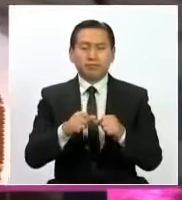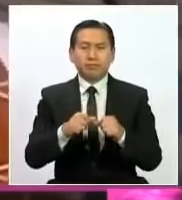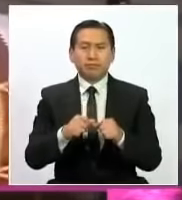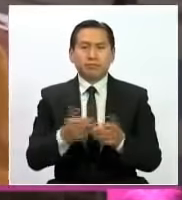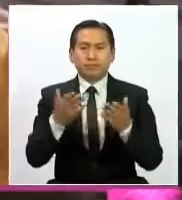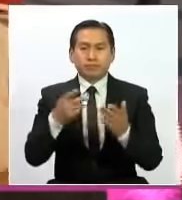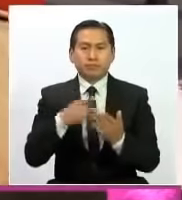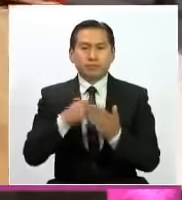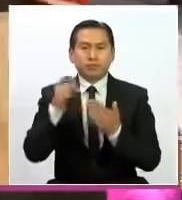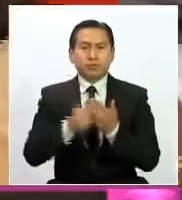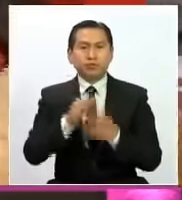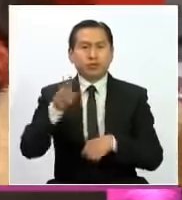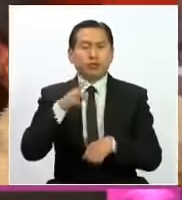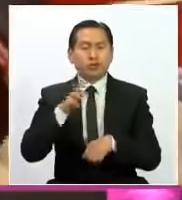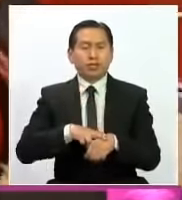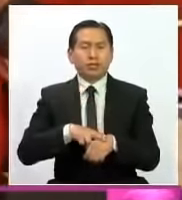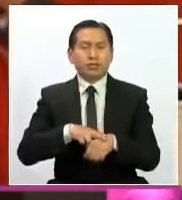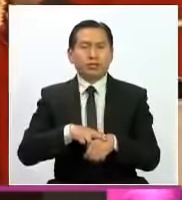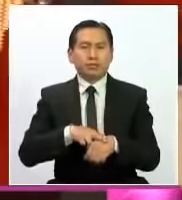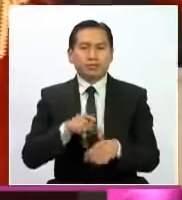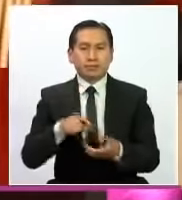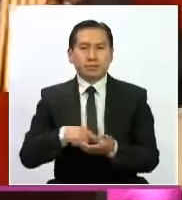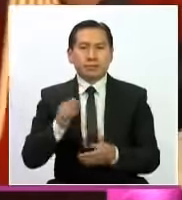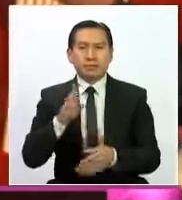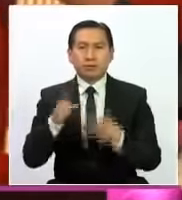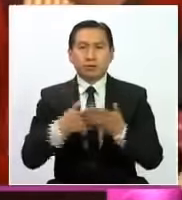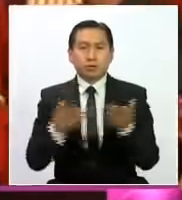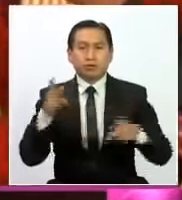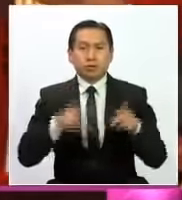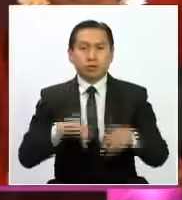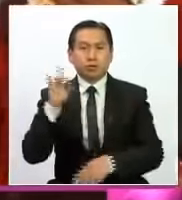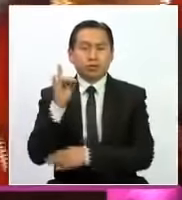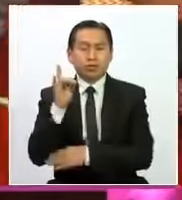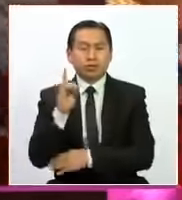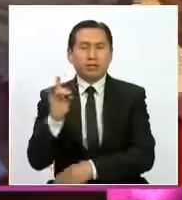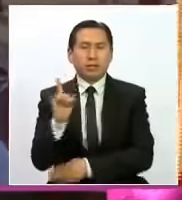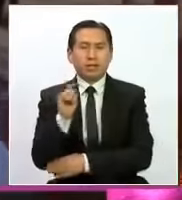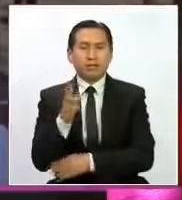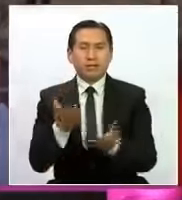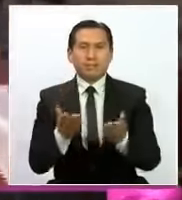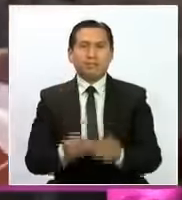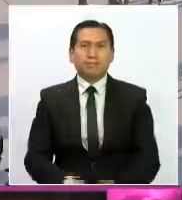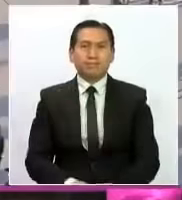a nuestra programación habitual por el canal de todos los bolivianos, Bolivia TV.